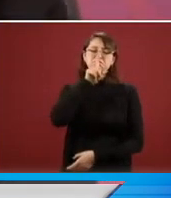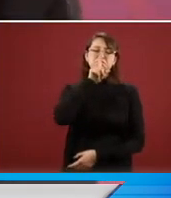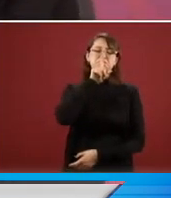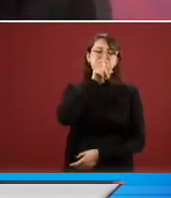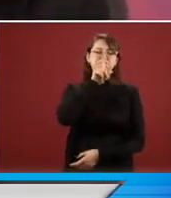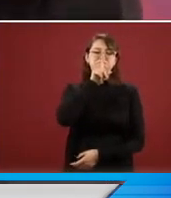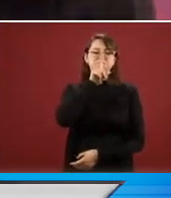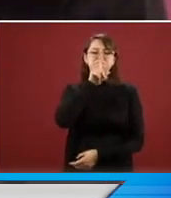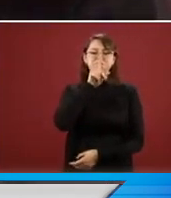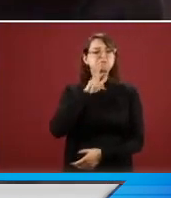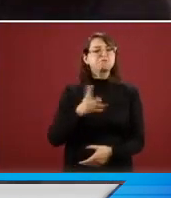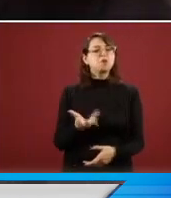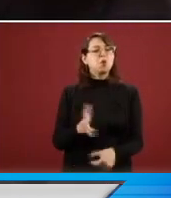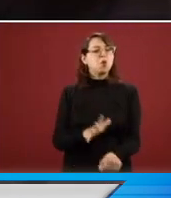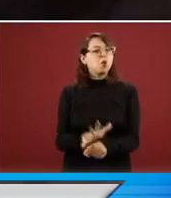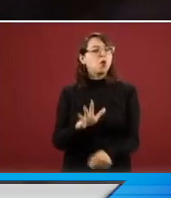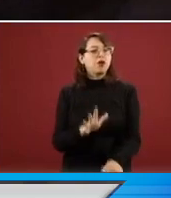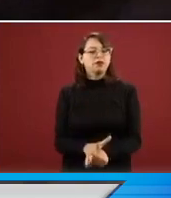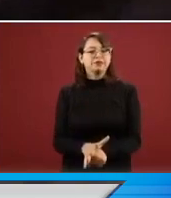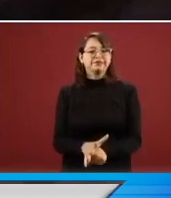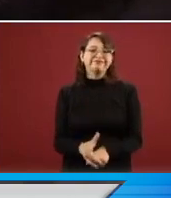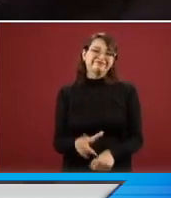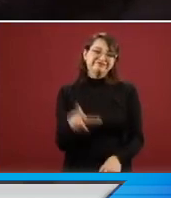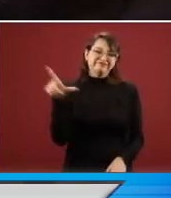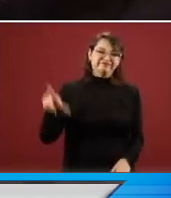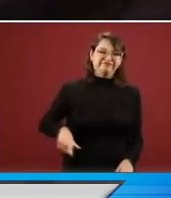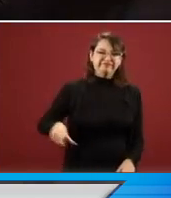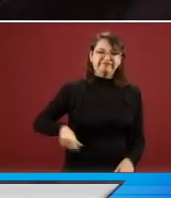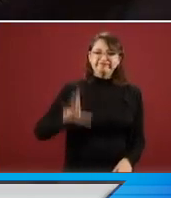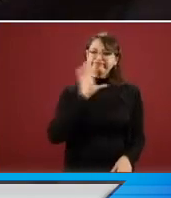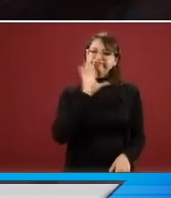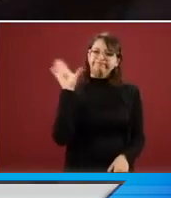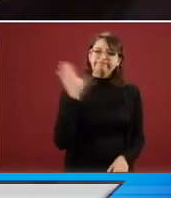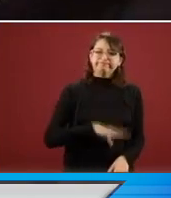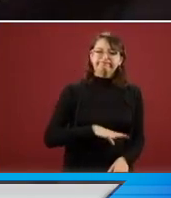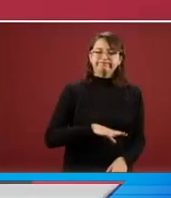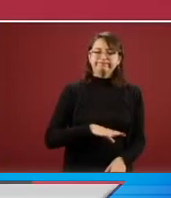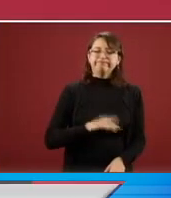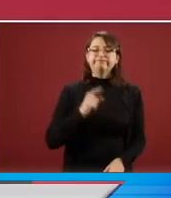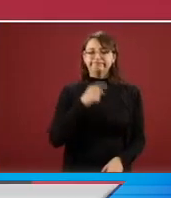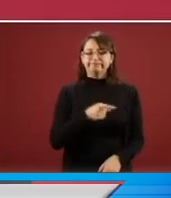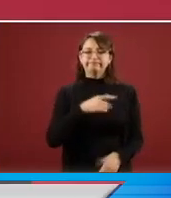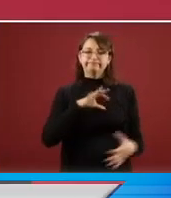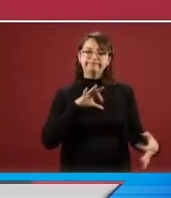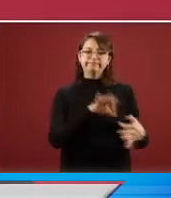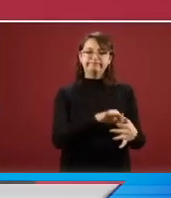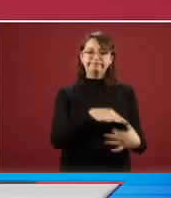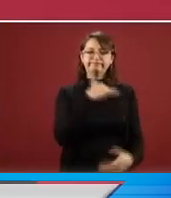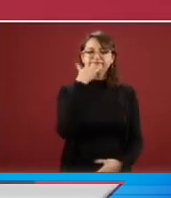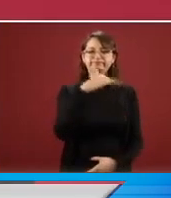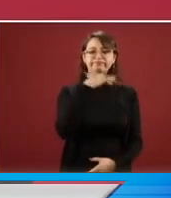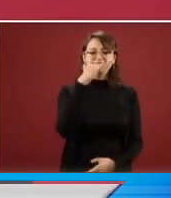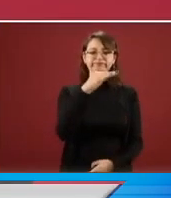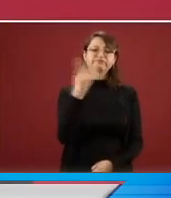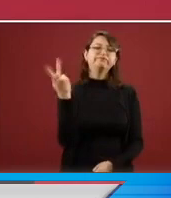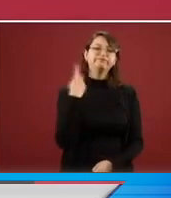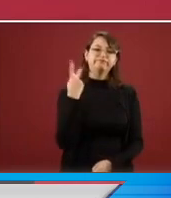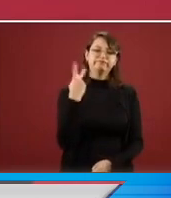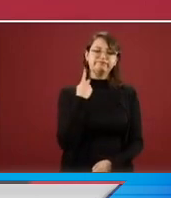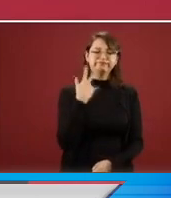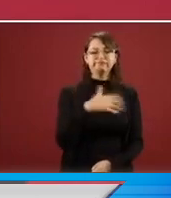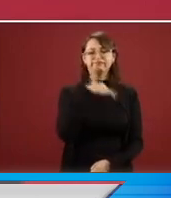el presidente dijo que se hará valer el derecho al asilo, pues no se puede flaquear en el asunto de dar protección a los perseguidos políticos recibidos